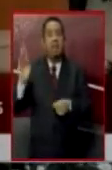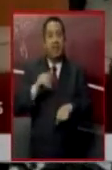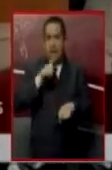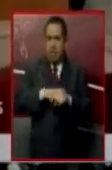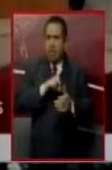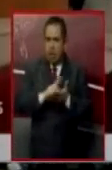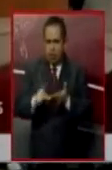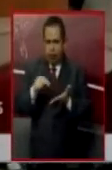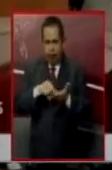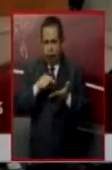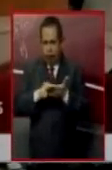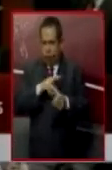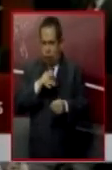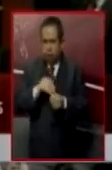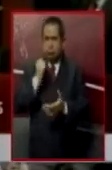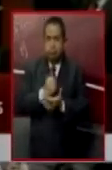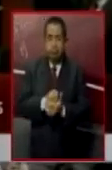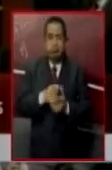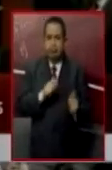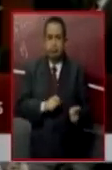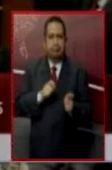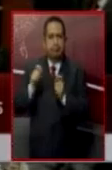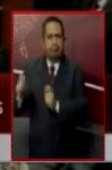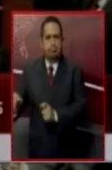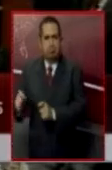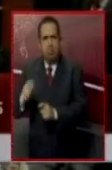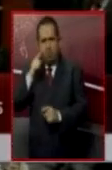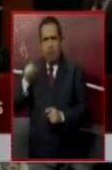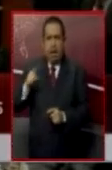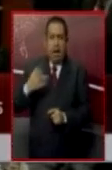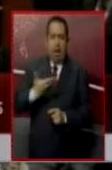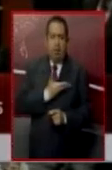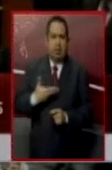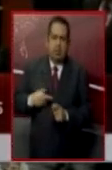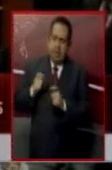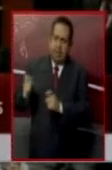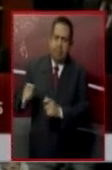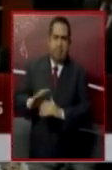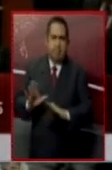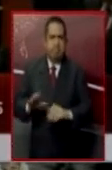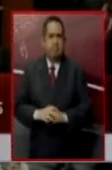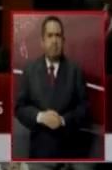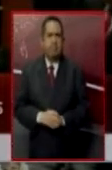Ley Federal de Derechos. Este documento se remitió al Ejecutivo Federal.